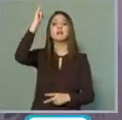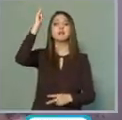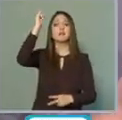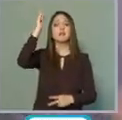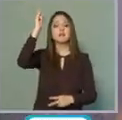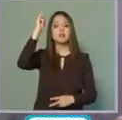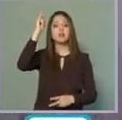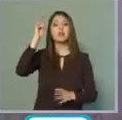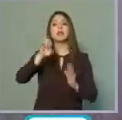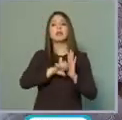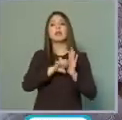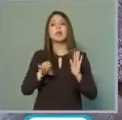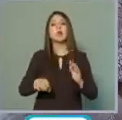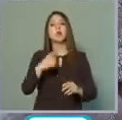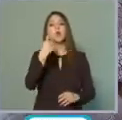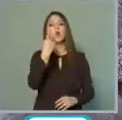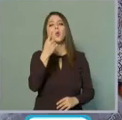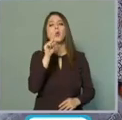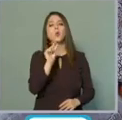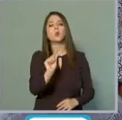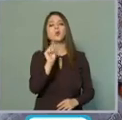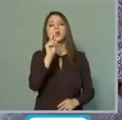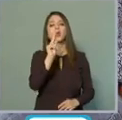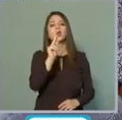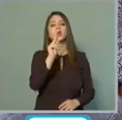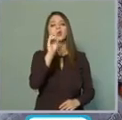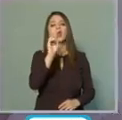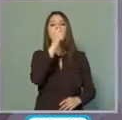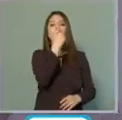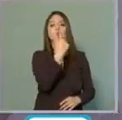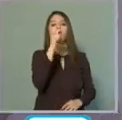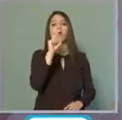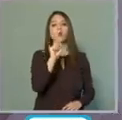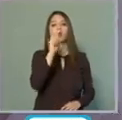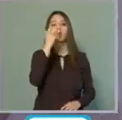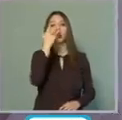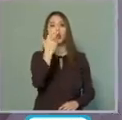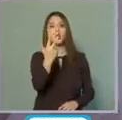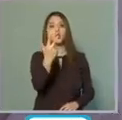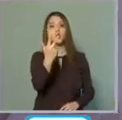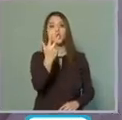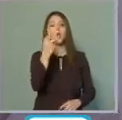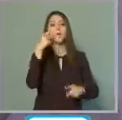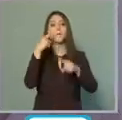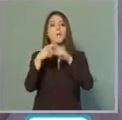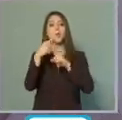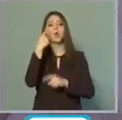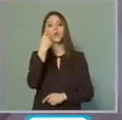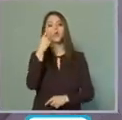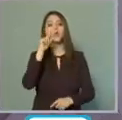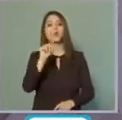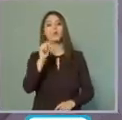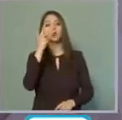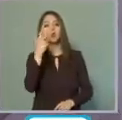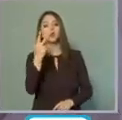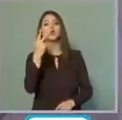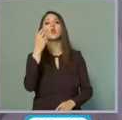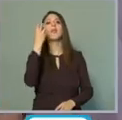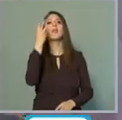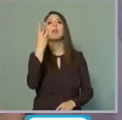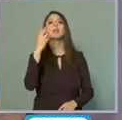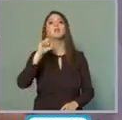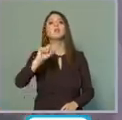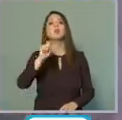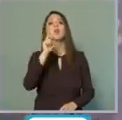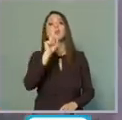al cuadrado. Es decir, me dijiste que mides 1.80. Entonces ponemos 1.8 por 1.8. 3.24 nos da. Y